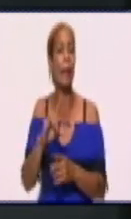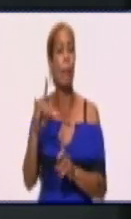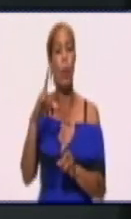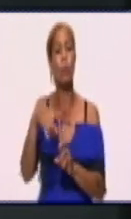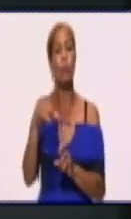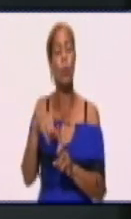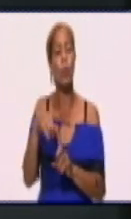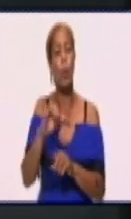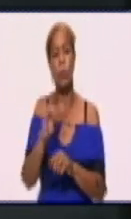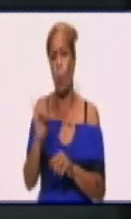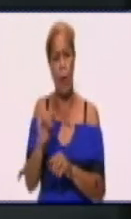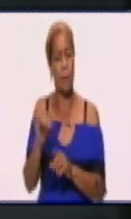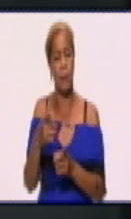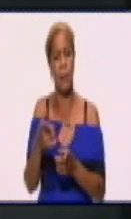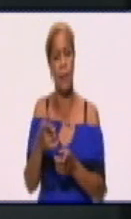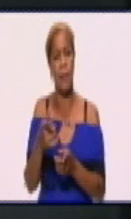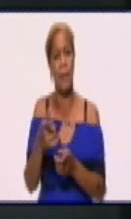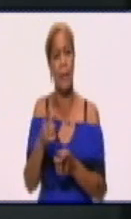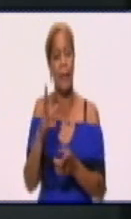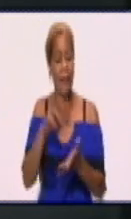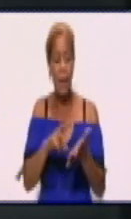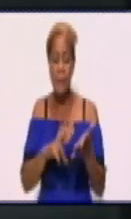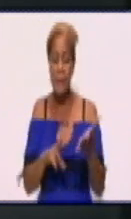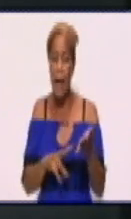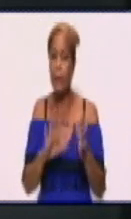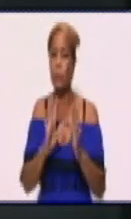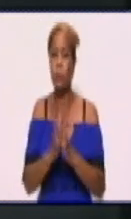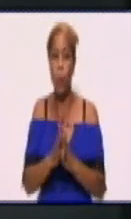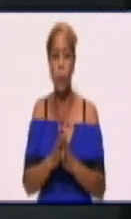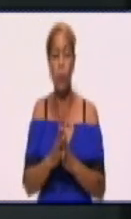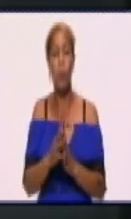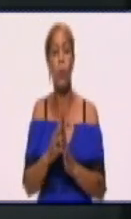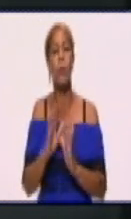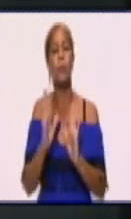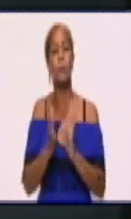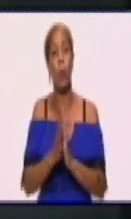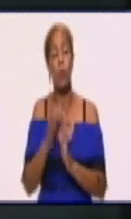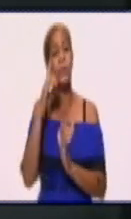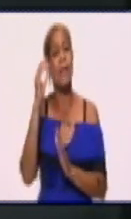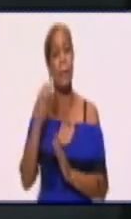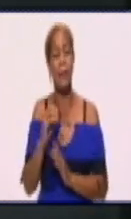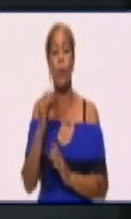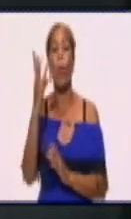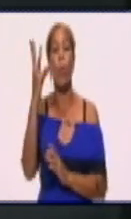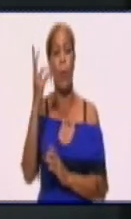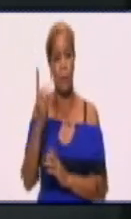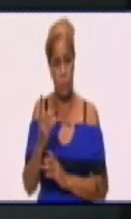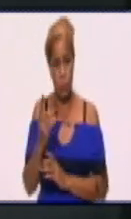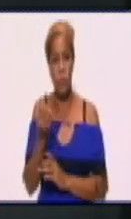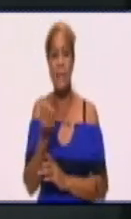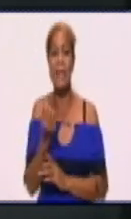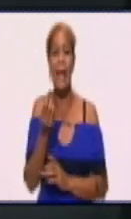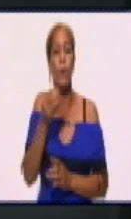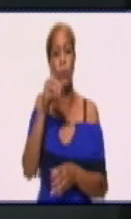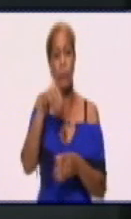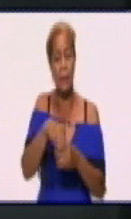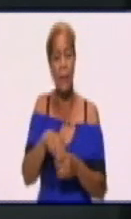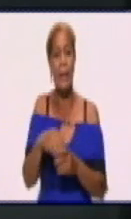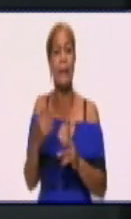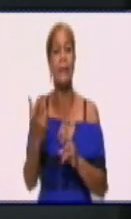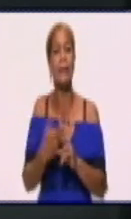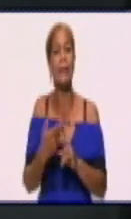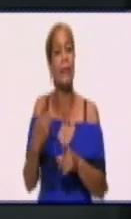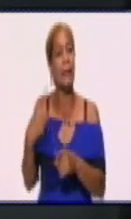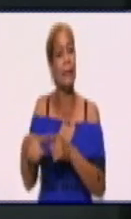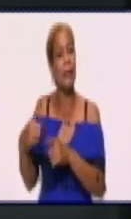cuenta la consulta de su disponibilidad de saldo en tiempo real y en cuanto a las operaciones entre